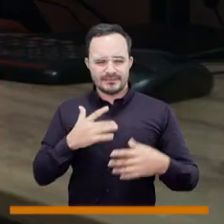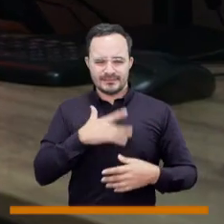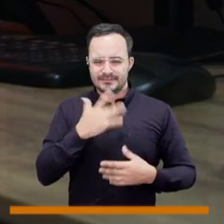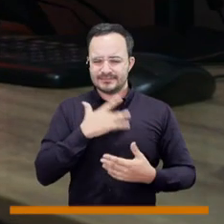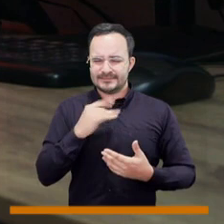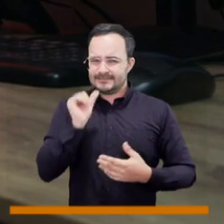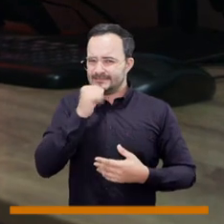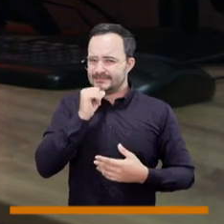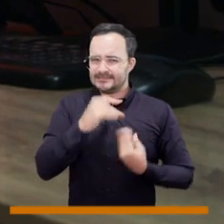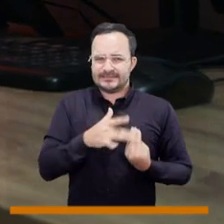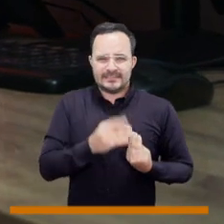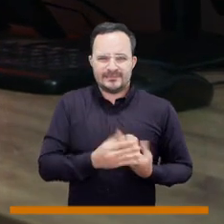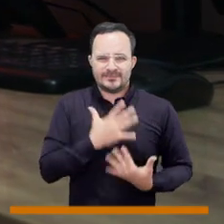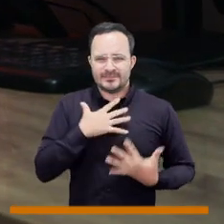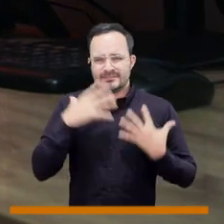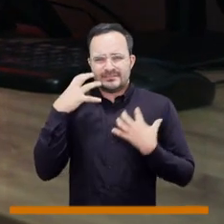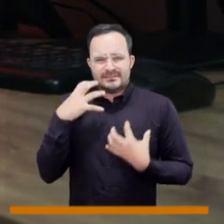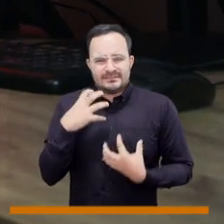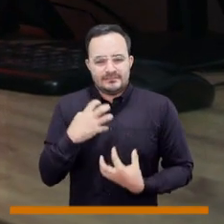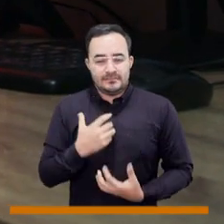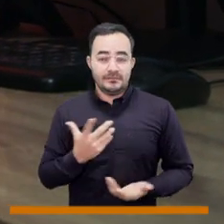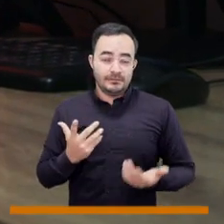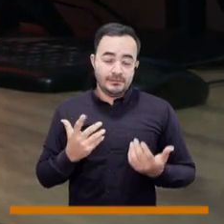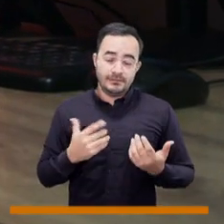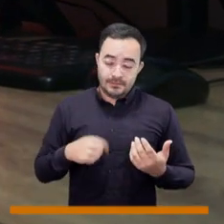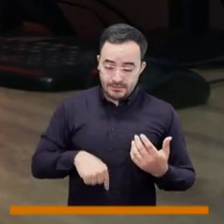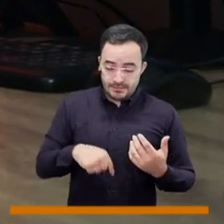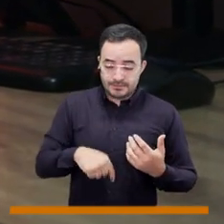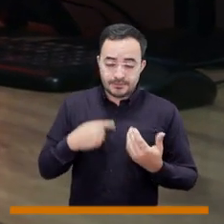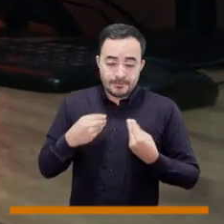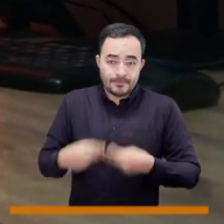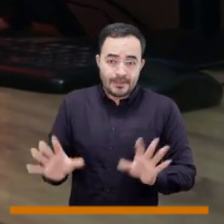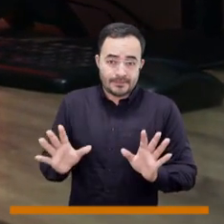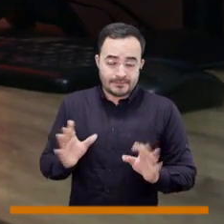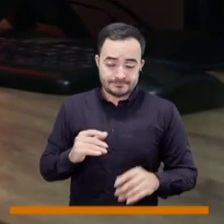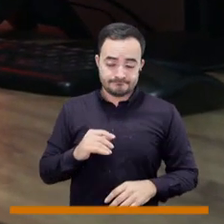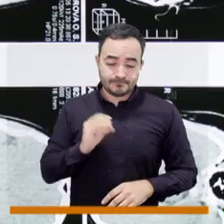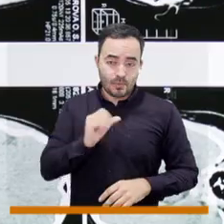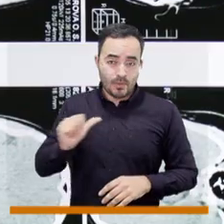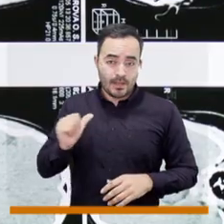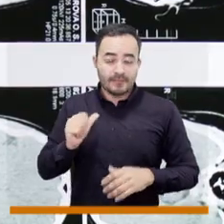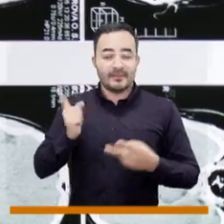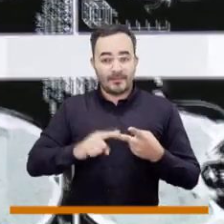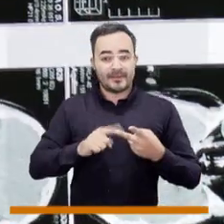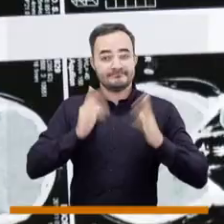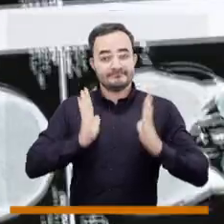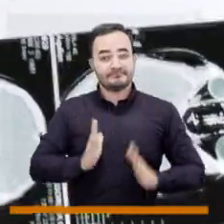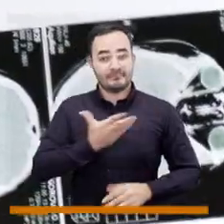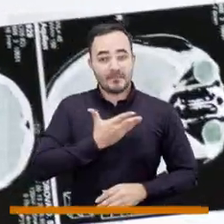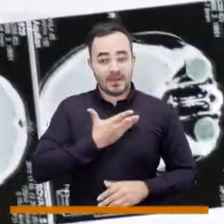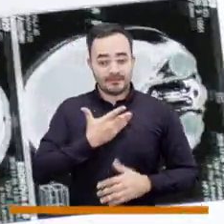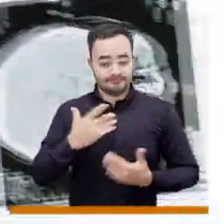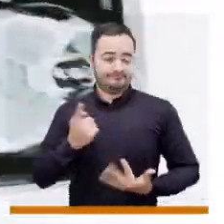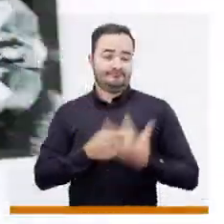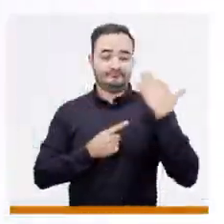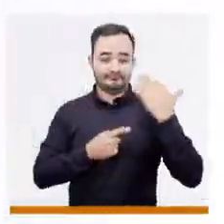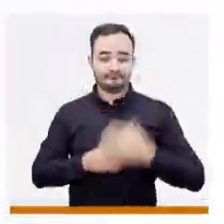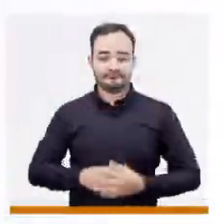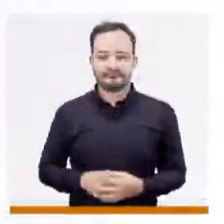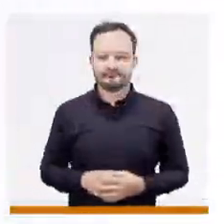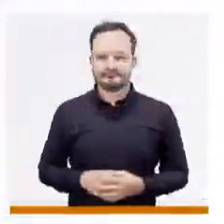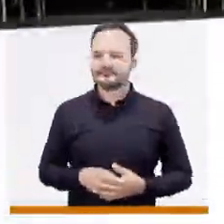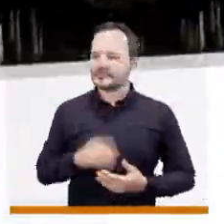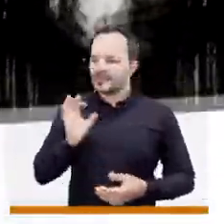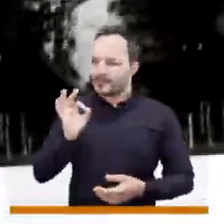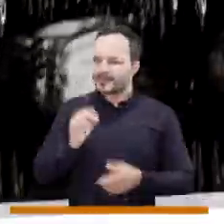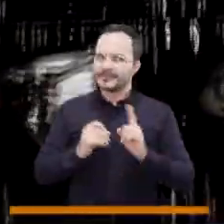sufrimiento emocional. Entonces, no solamente para la mujer, sino para el bebé o la niña o el niño que está en el vientre. Concejal,